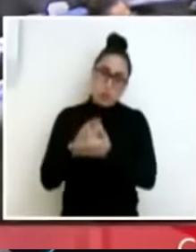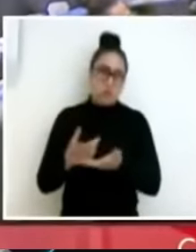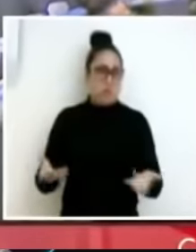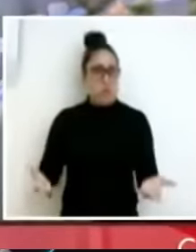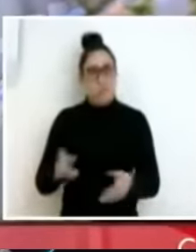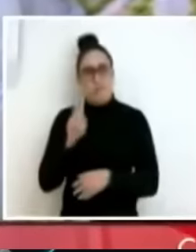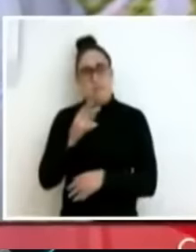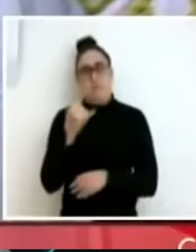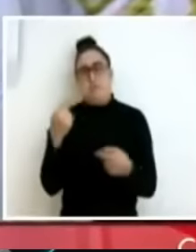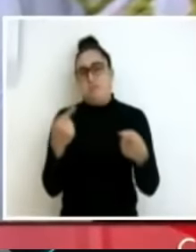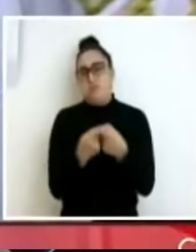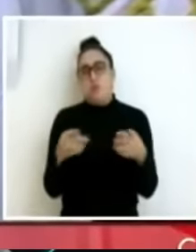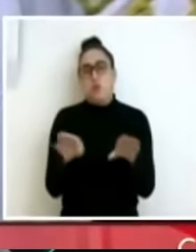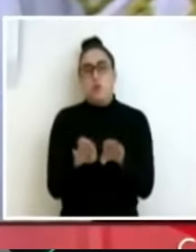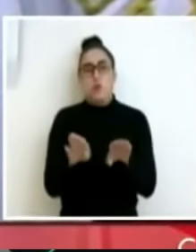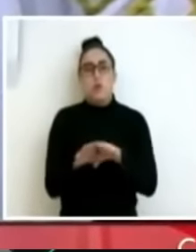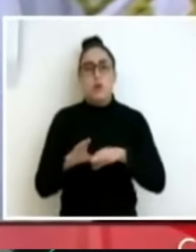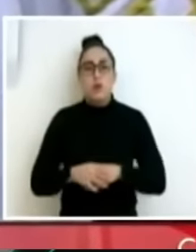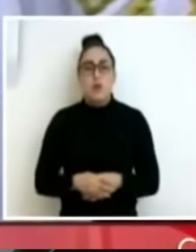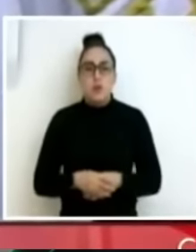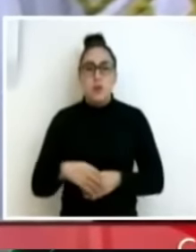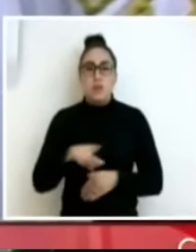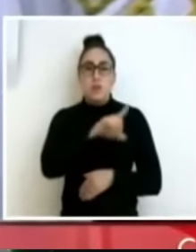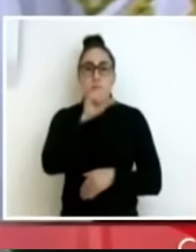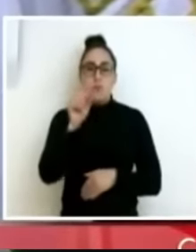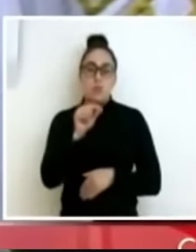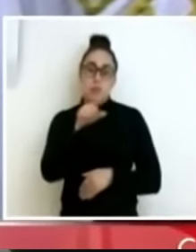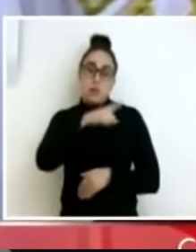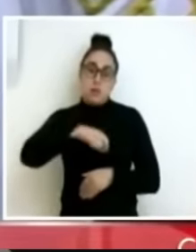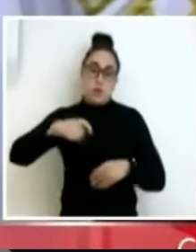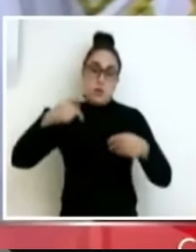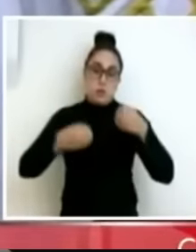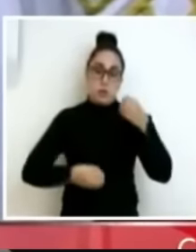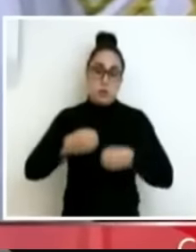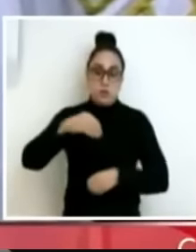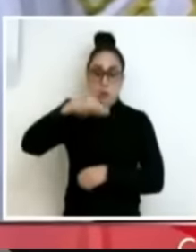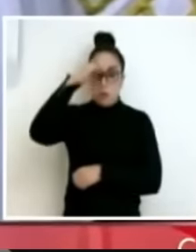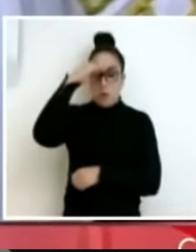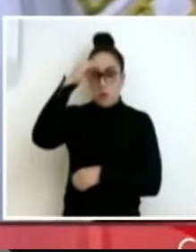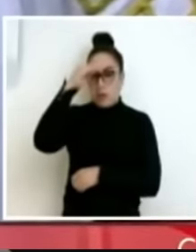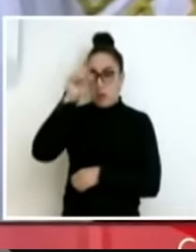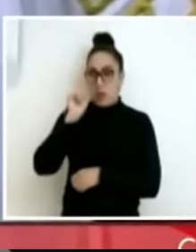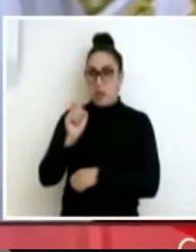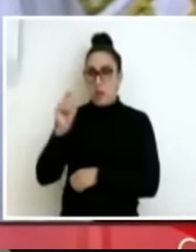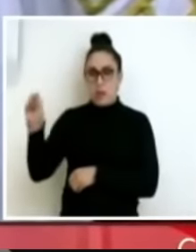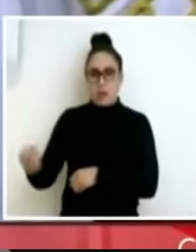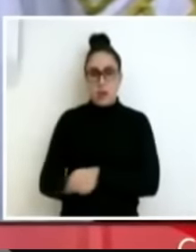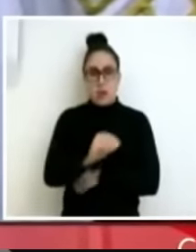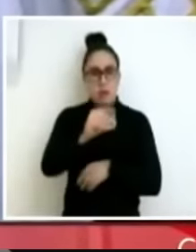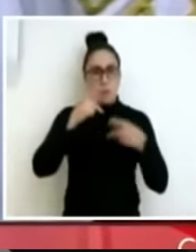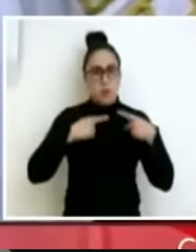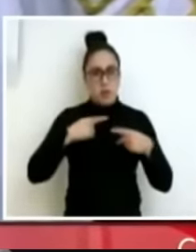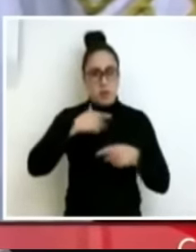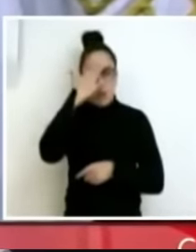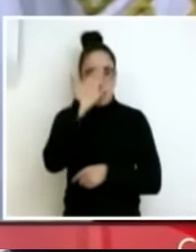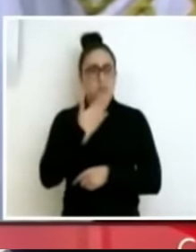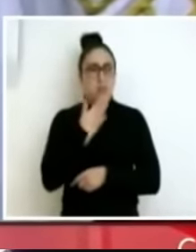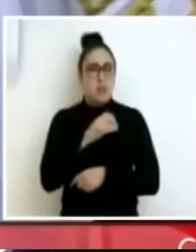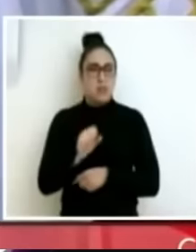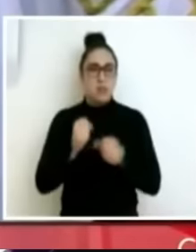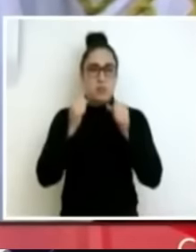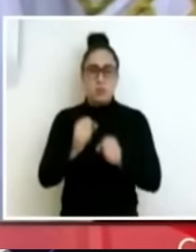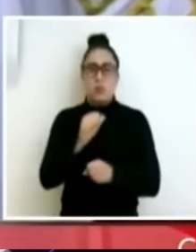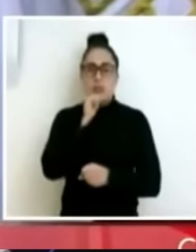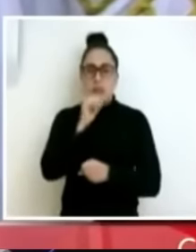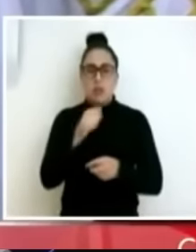cuando dicen que se va a infiltrar el crimen organizado, que no llegará gente capaz, que los juzgadores no